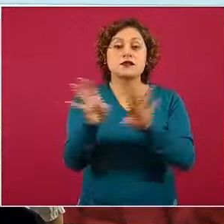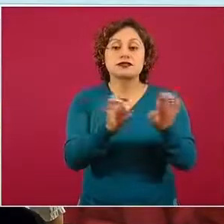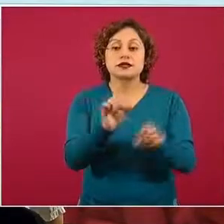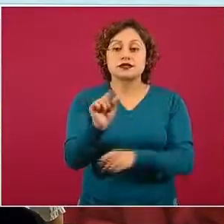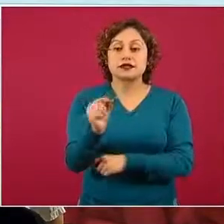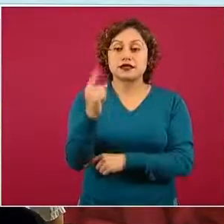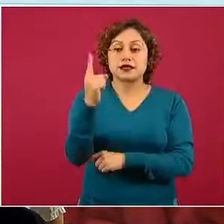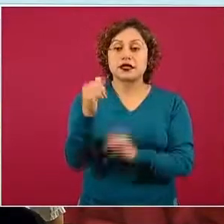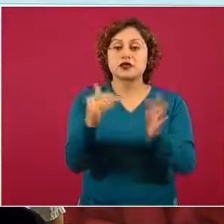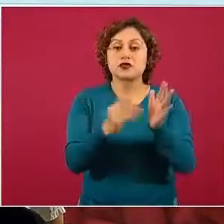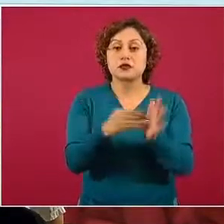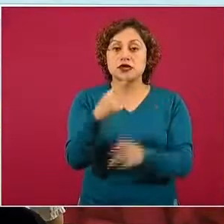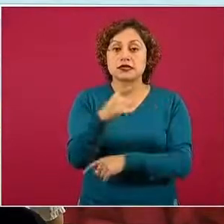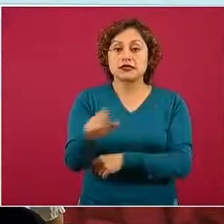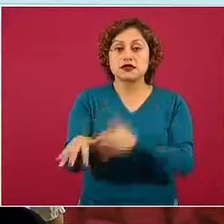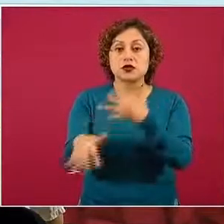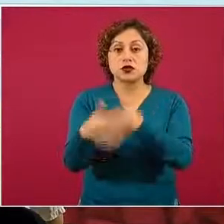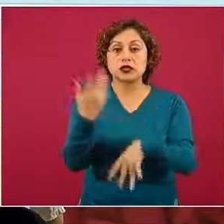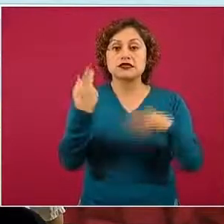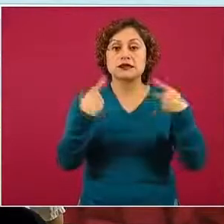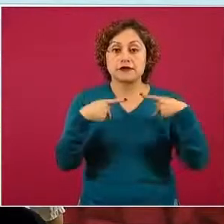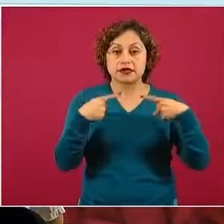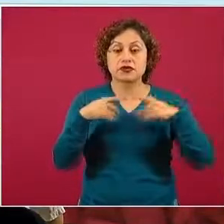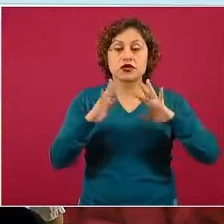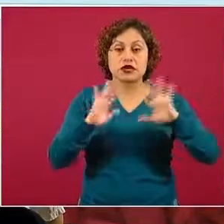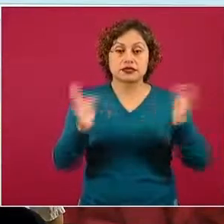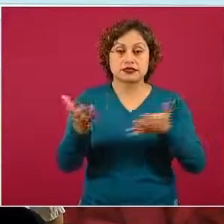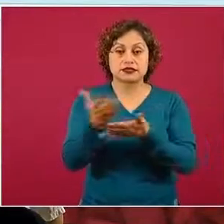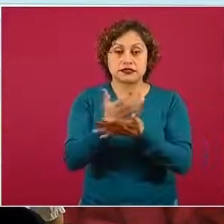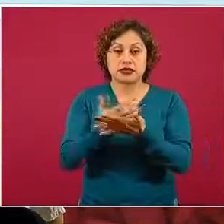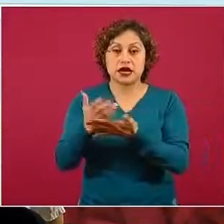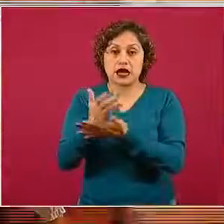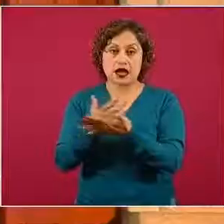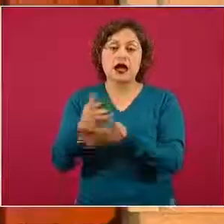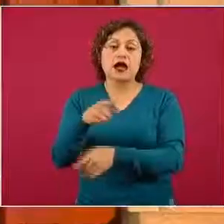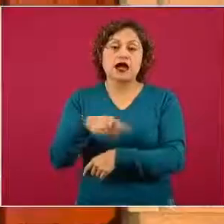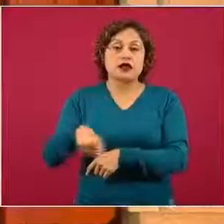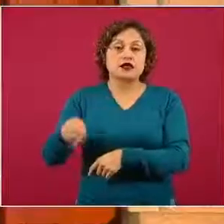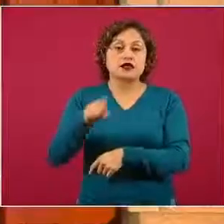971.115 personas también ya se han recuperado de haber padecido